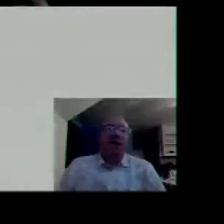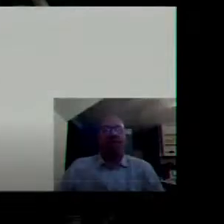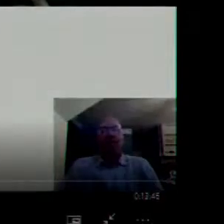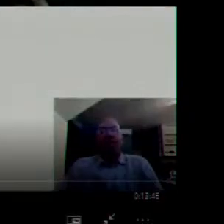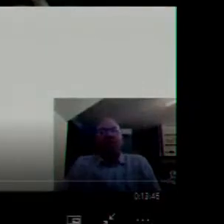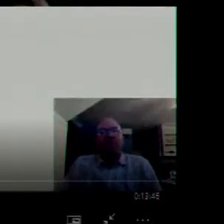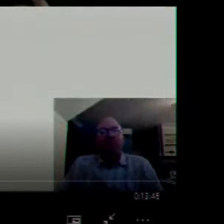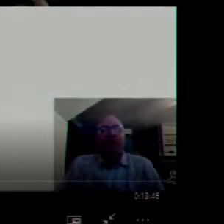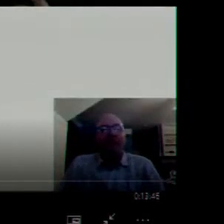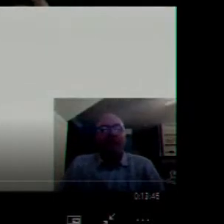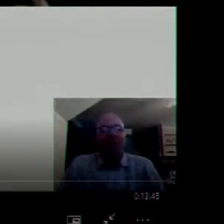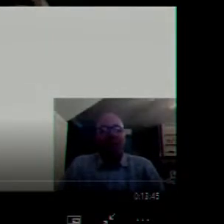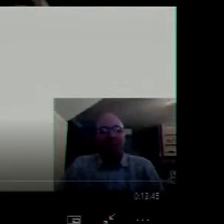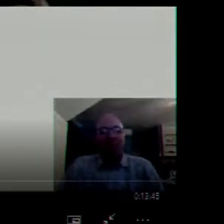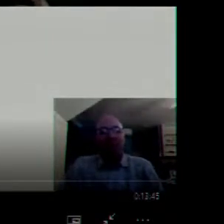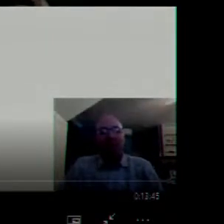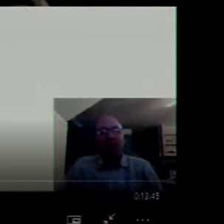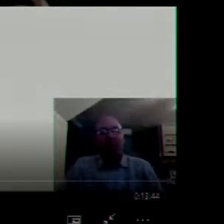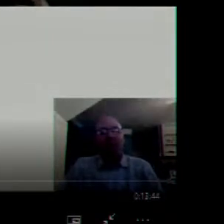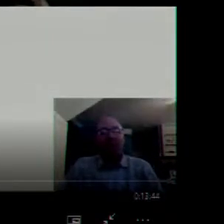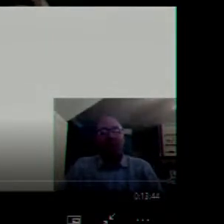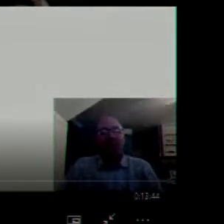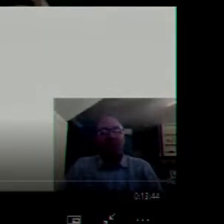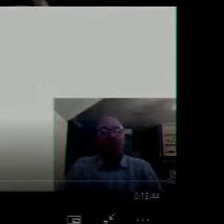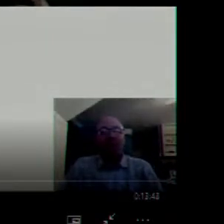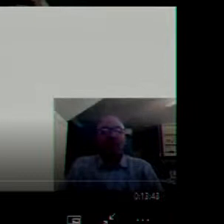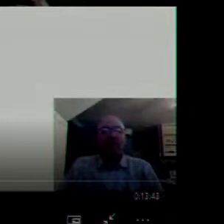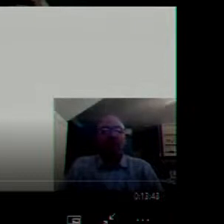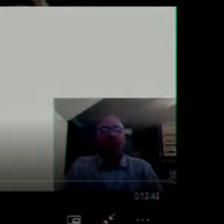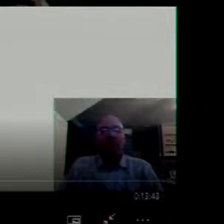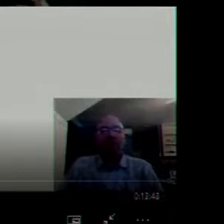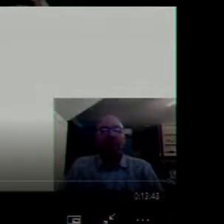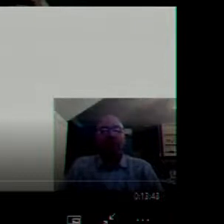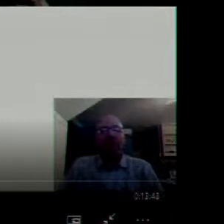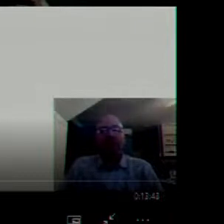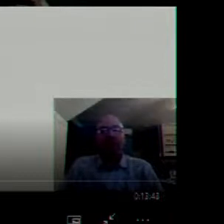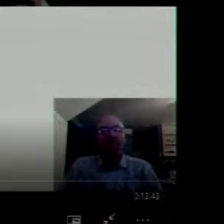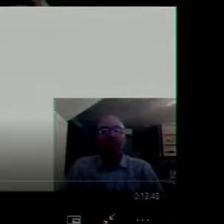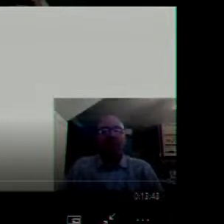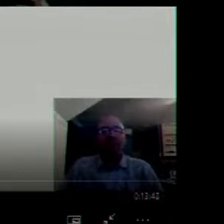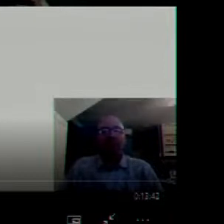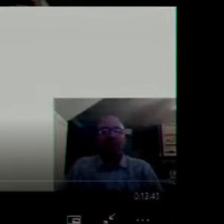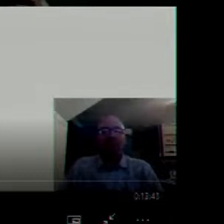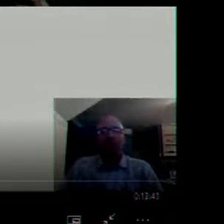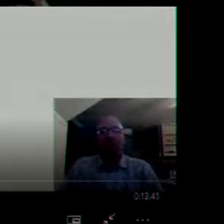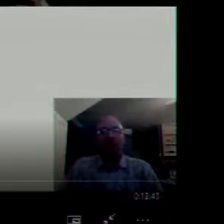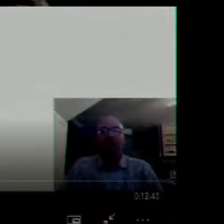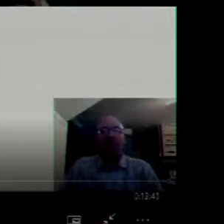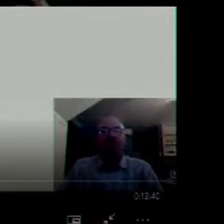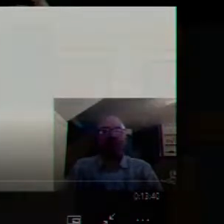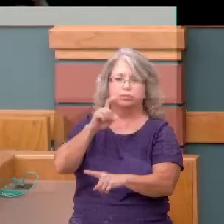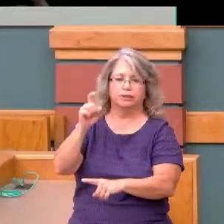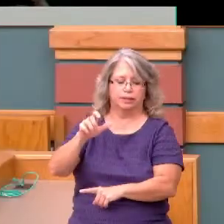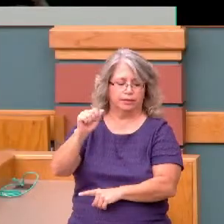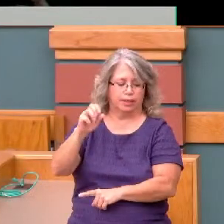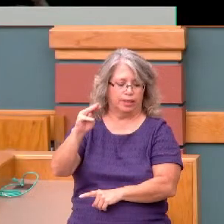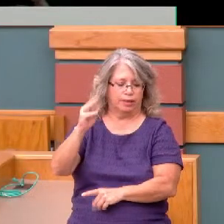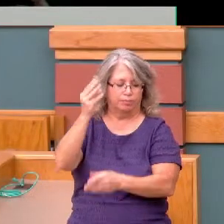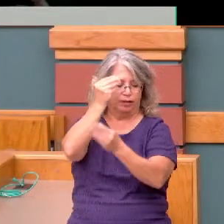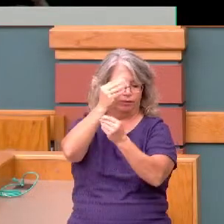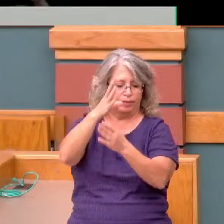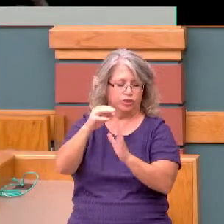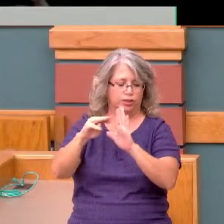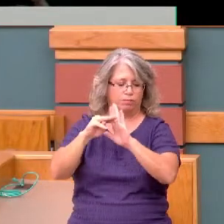Good afternoon. My name is Dr. Chris Bird, and I'm here to speak to you on behalf of the Texas A&M University Corpus Christi Informatics and Modeling